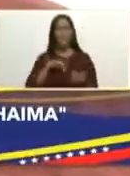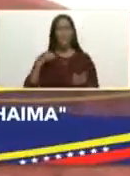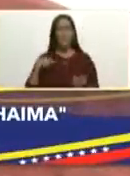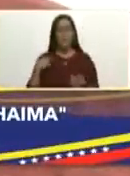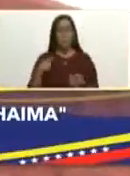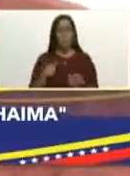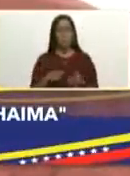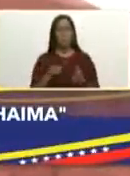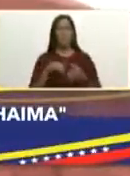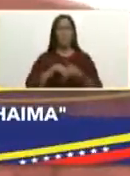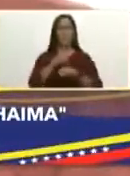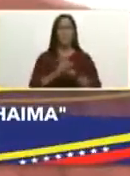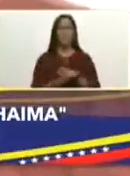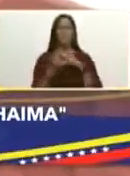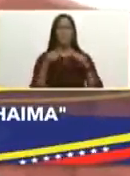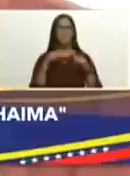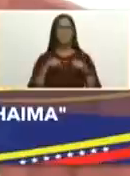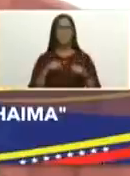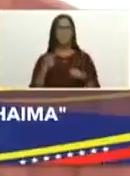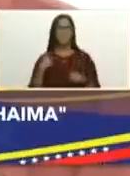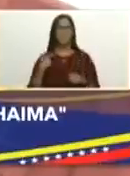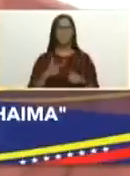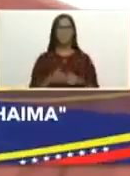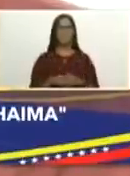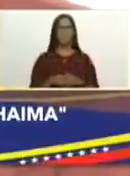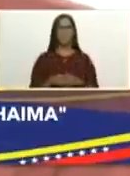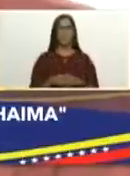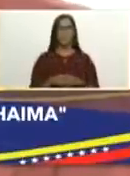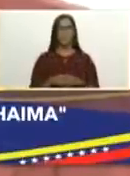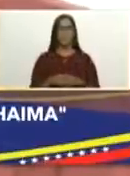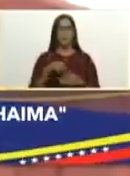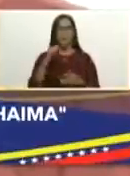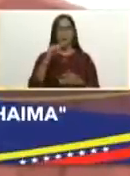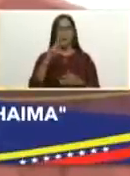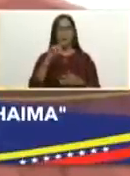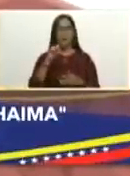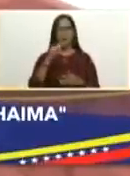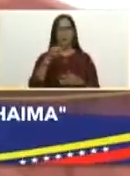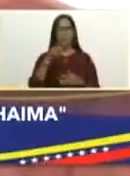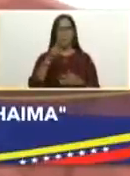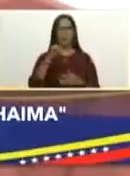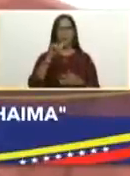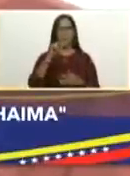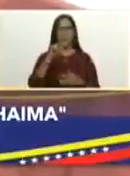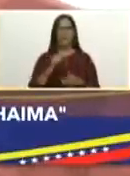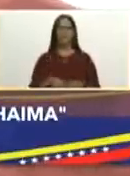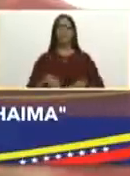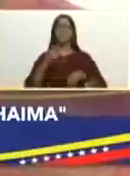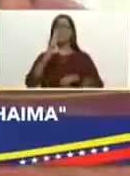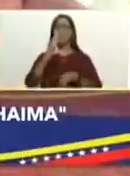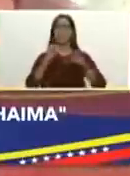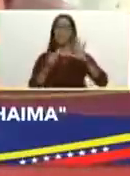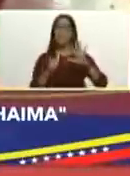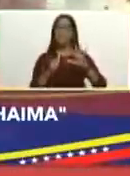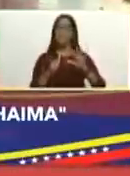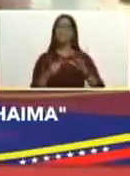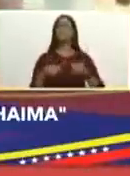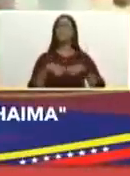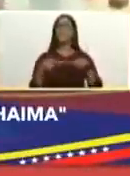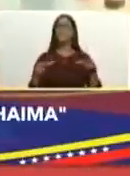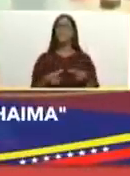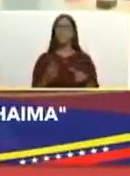de los proyectos aquí, tenemos la macoya Guanaguanay, es una macoya de 36 pozos. Y así,